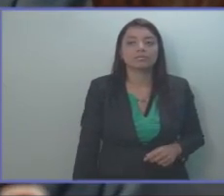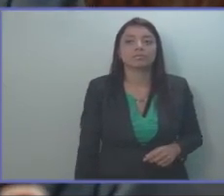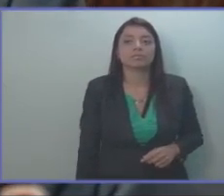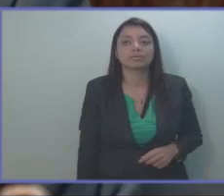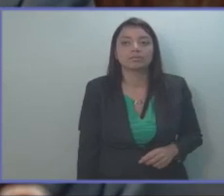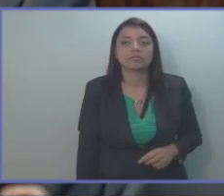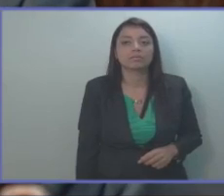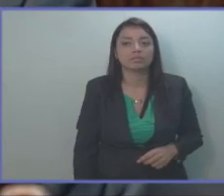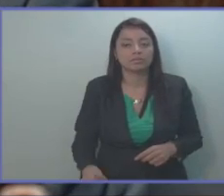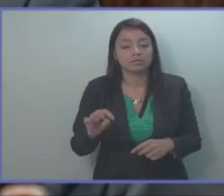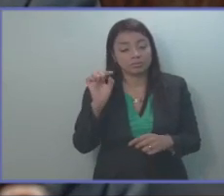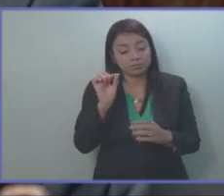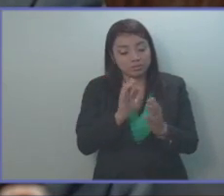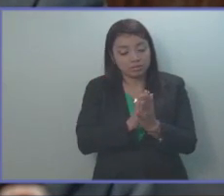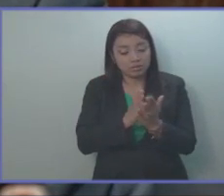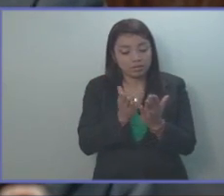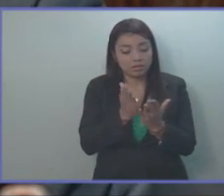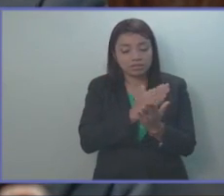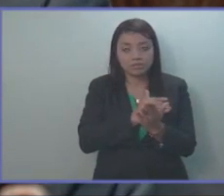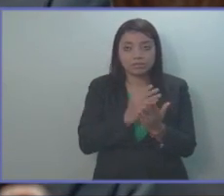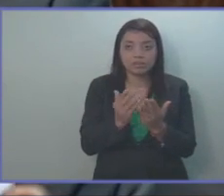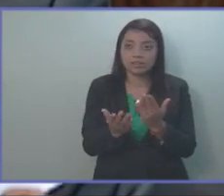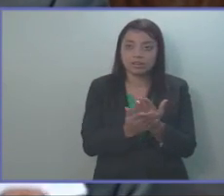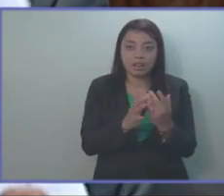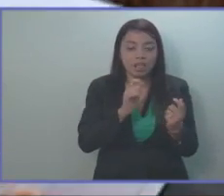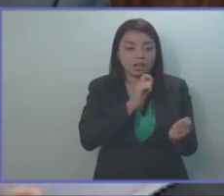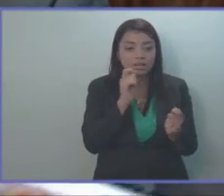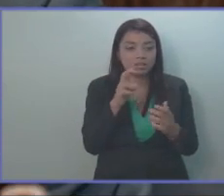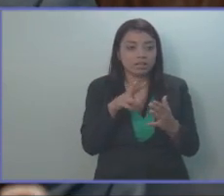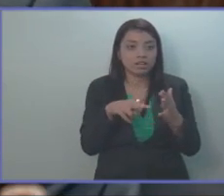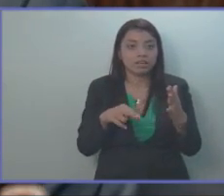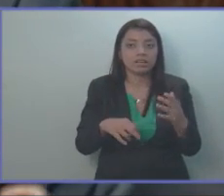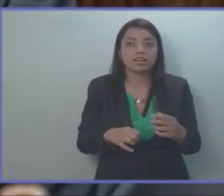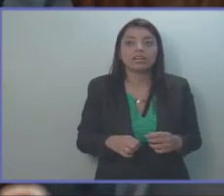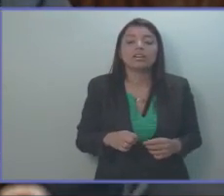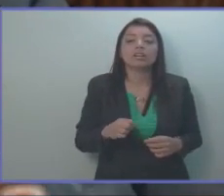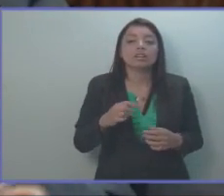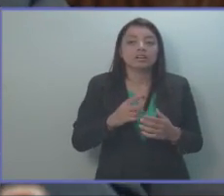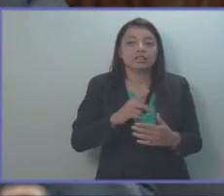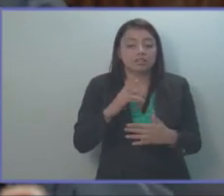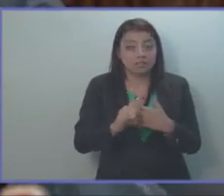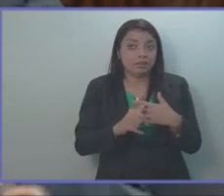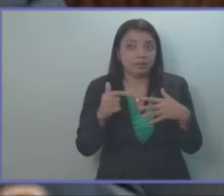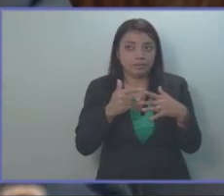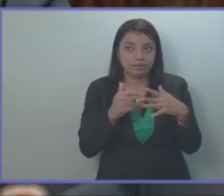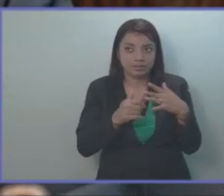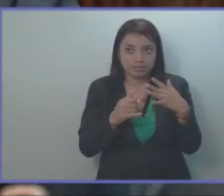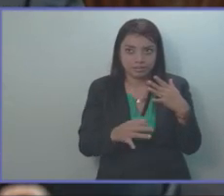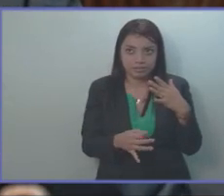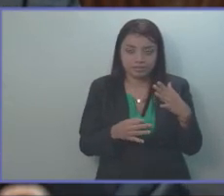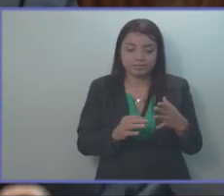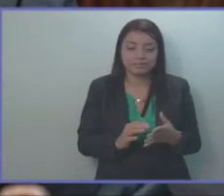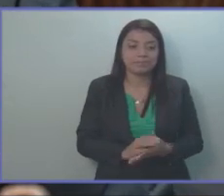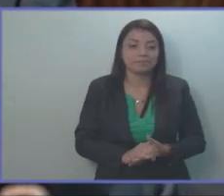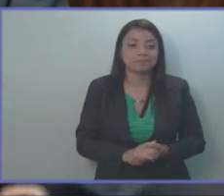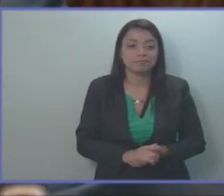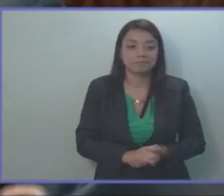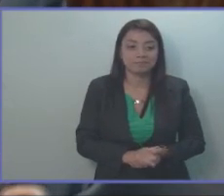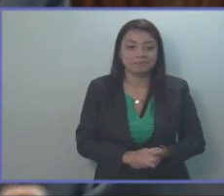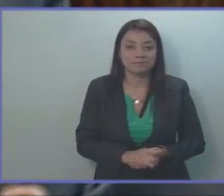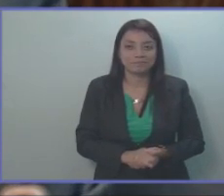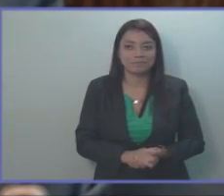Con su permiso, me voy a permitir darle lectura al proyecto de decreto.